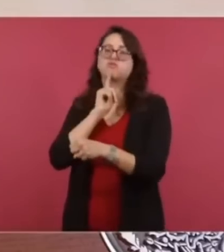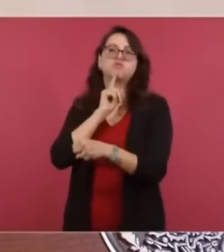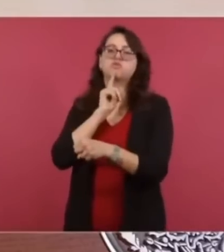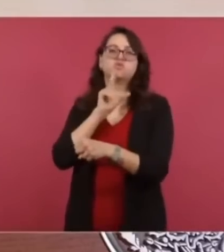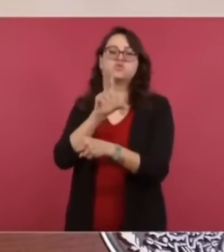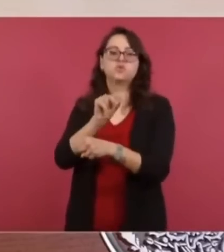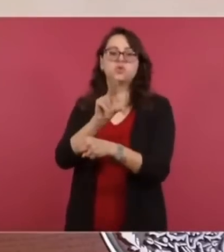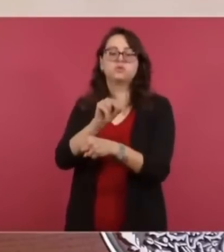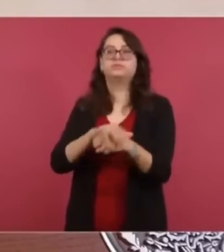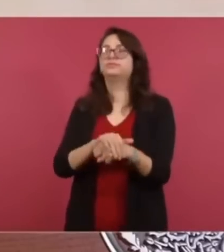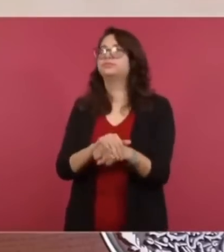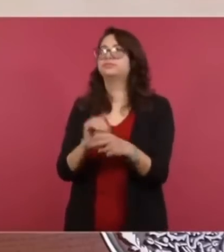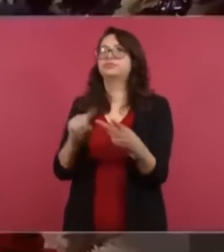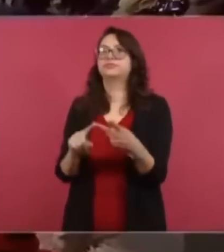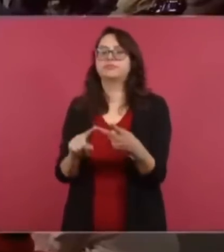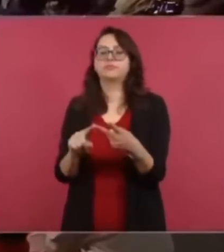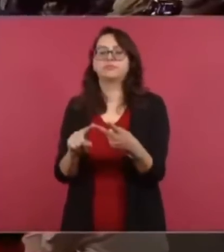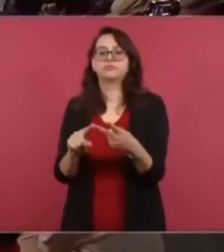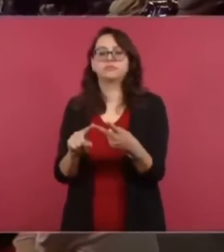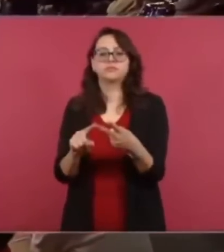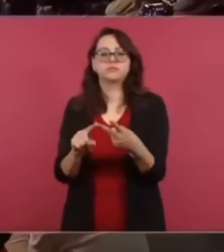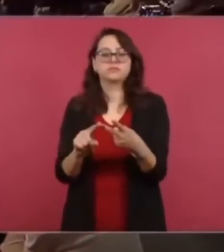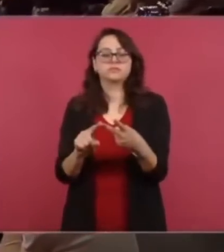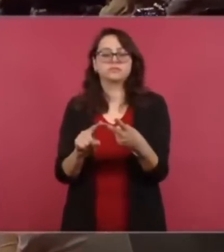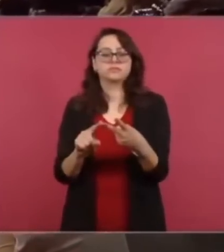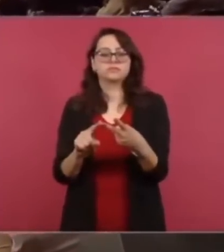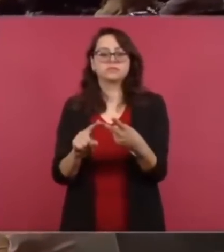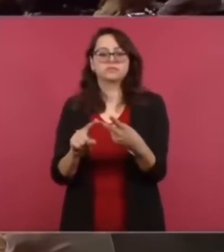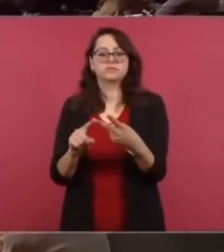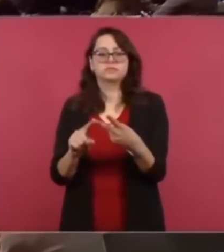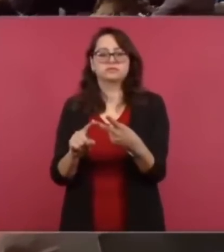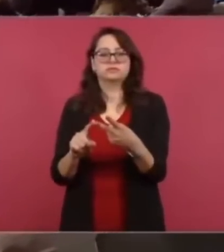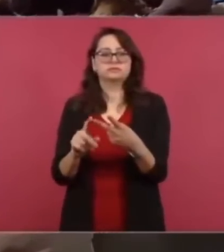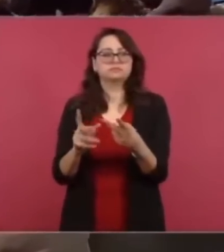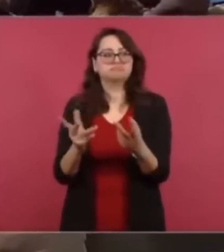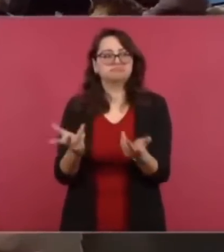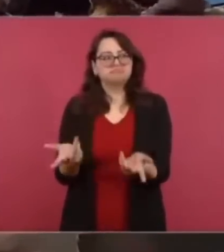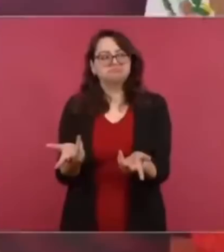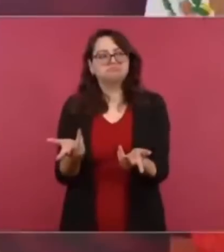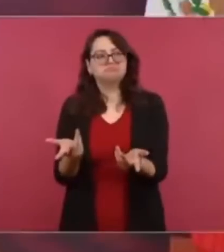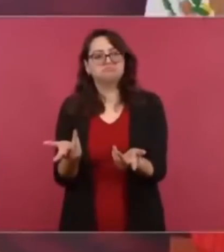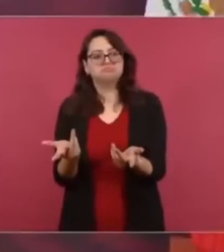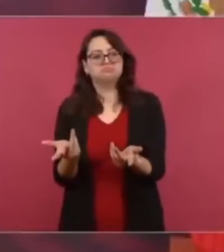seguridad social, una campaña así, ¿no?,